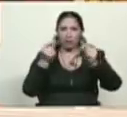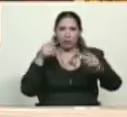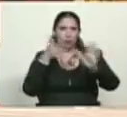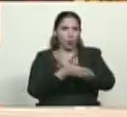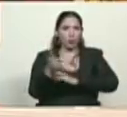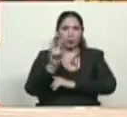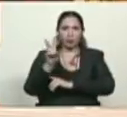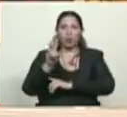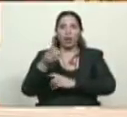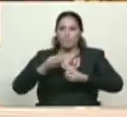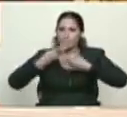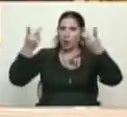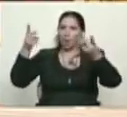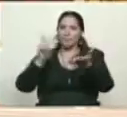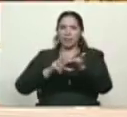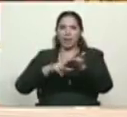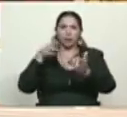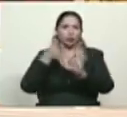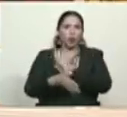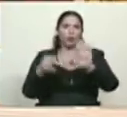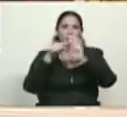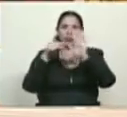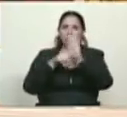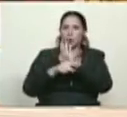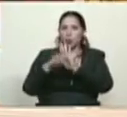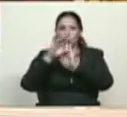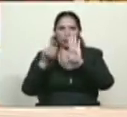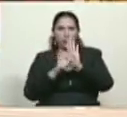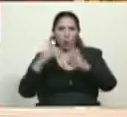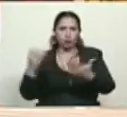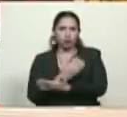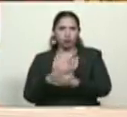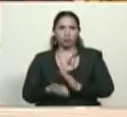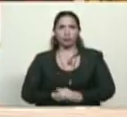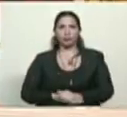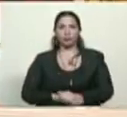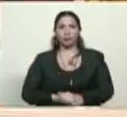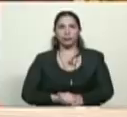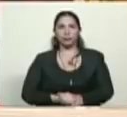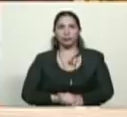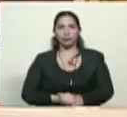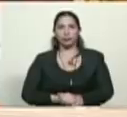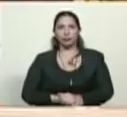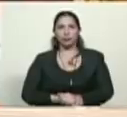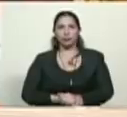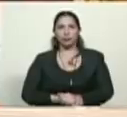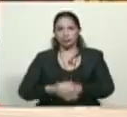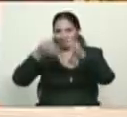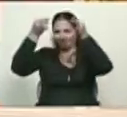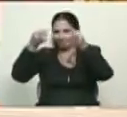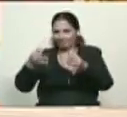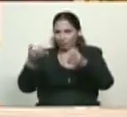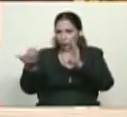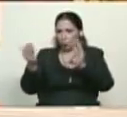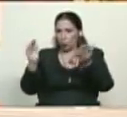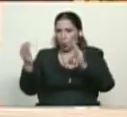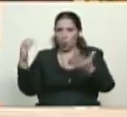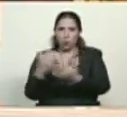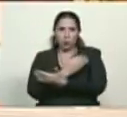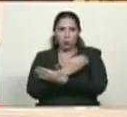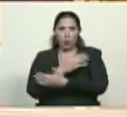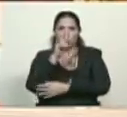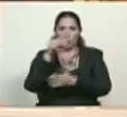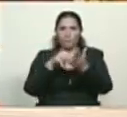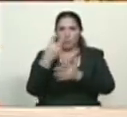llevar toda la verdad de los artículos constitucionales del golpe de estado la realidad comparada con el golpe de estado del